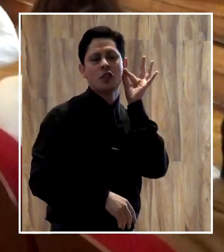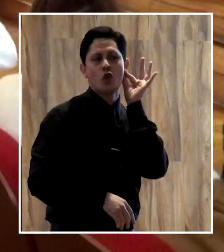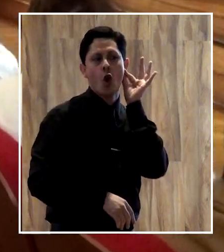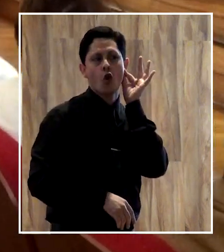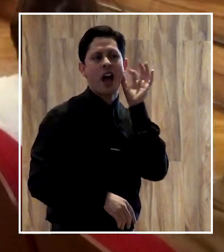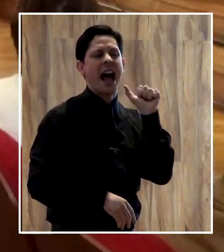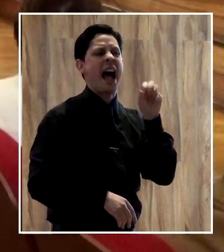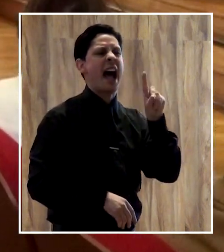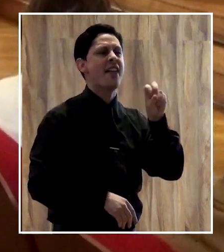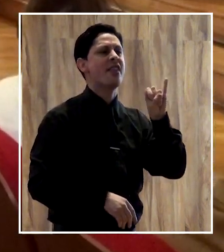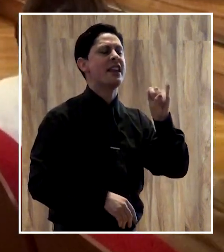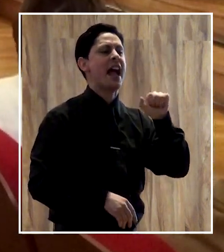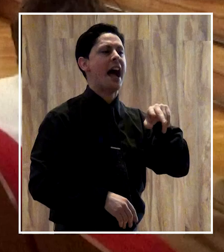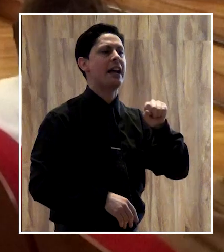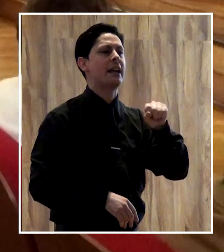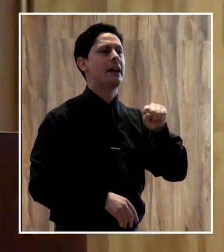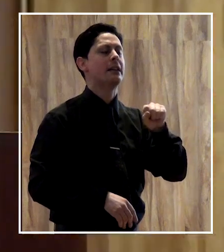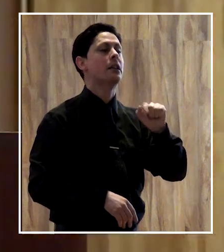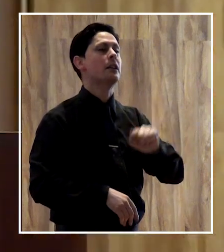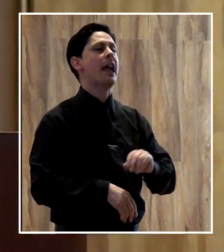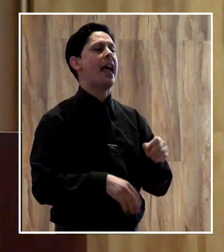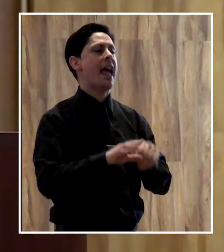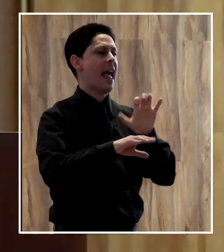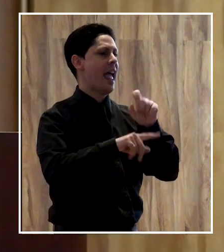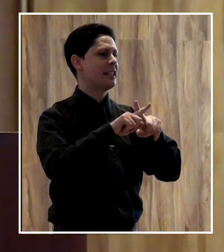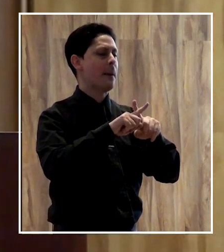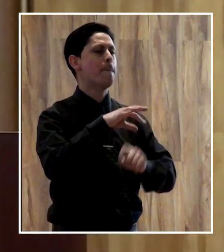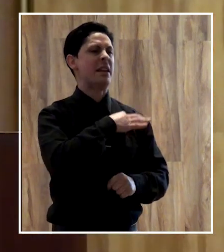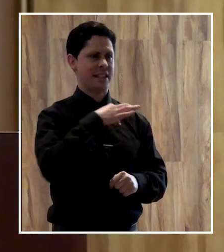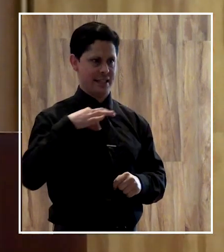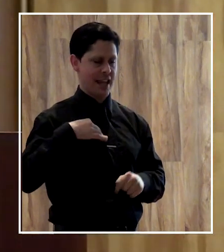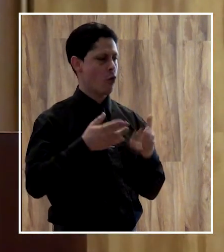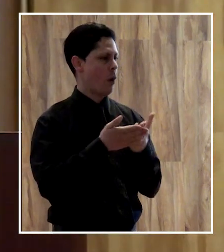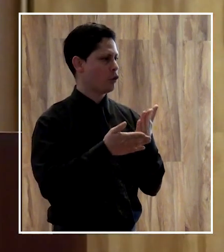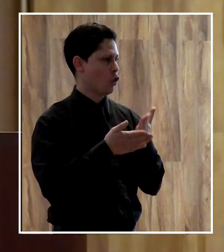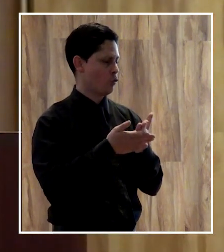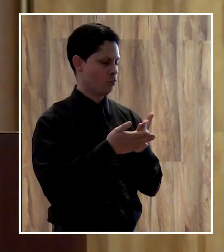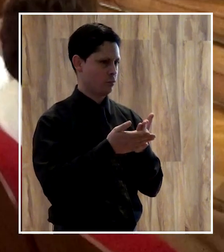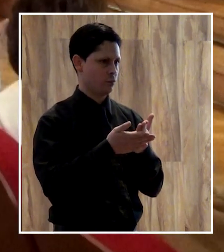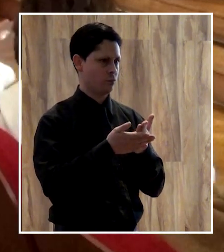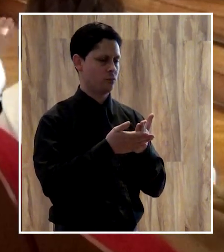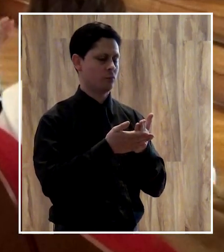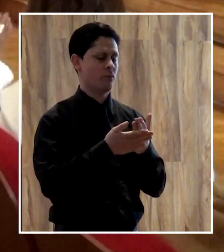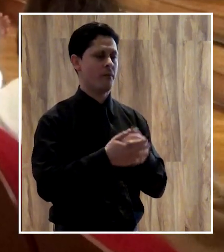Señora Adriana del Piano Puelma, exministra de Educación.